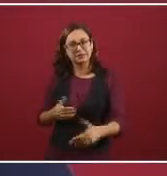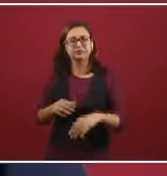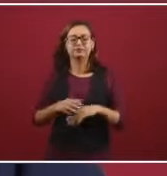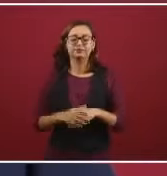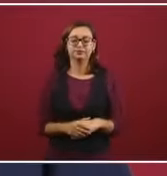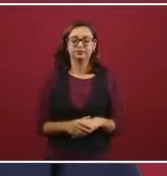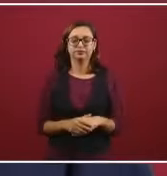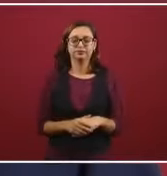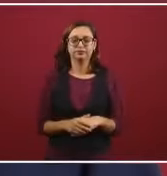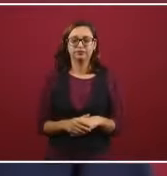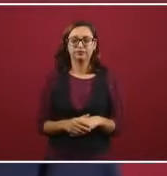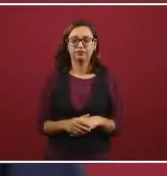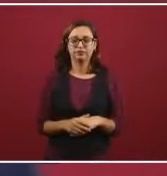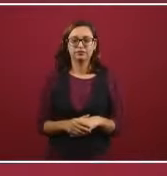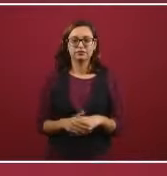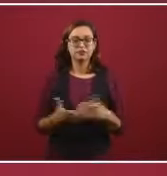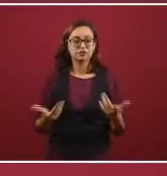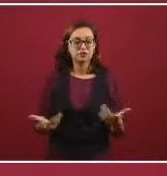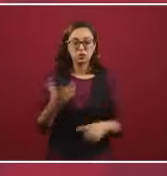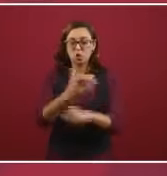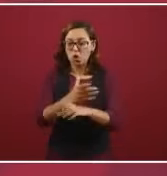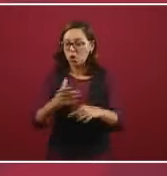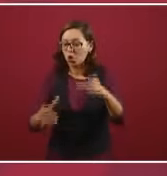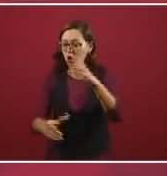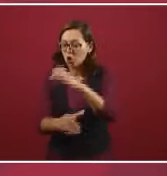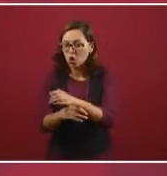antes de comprar equipos,